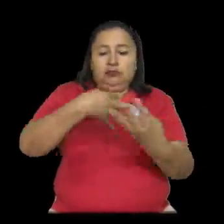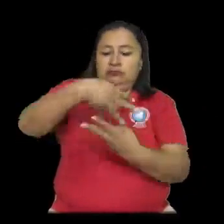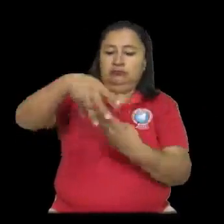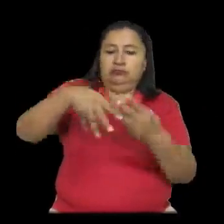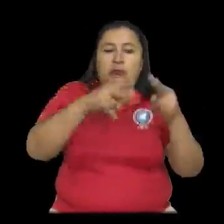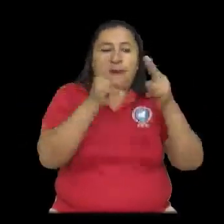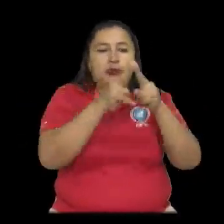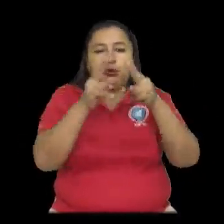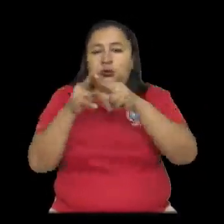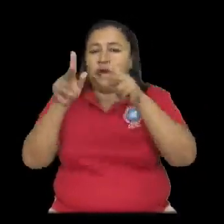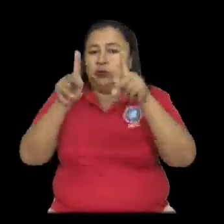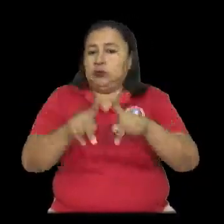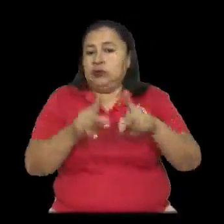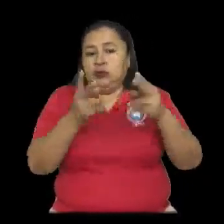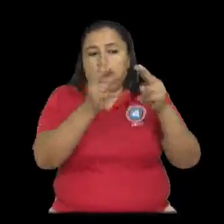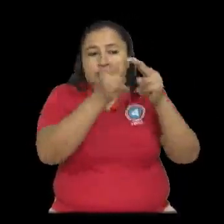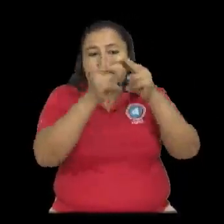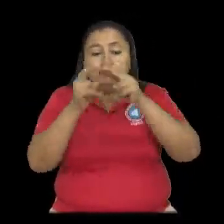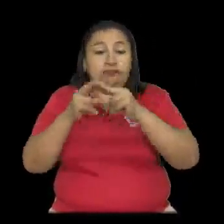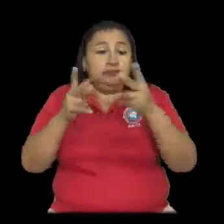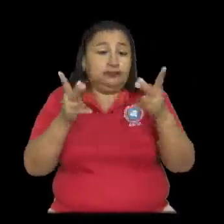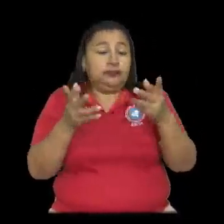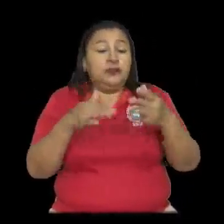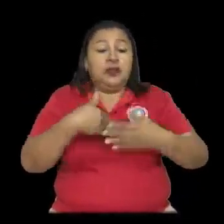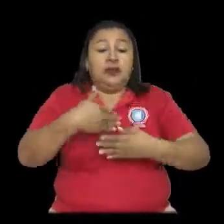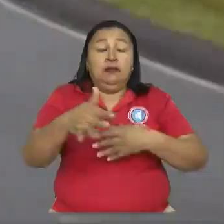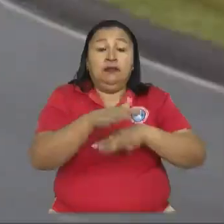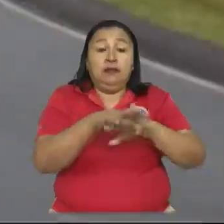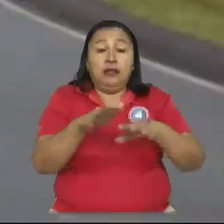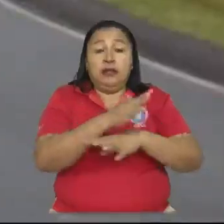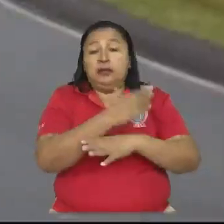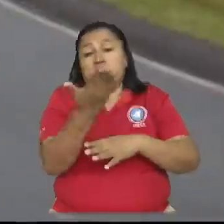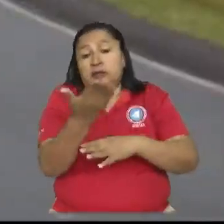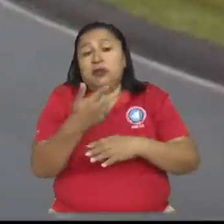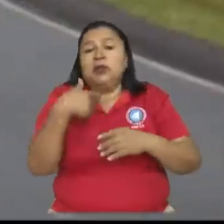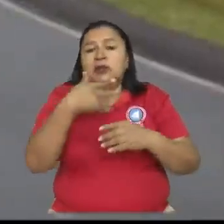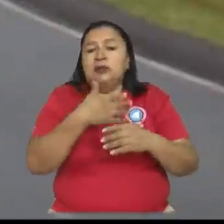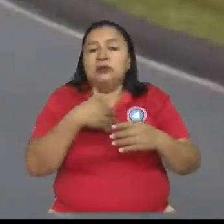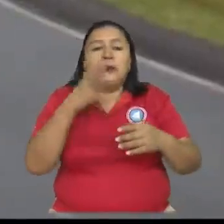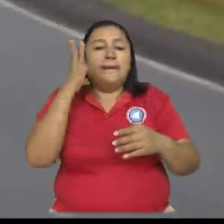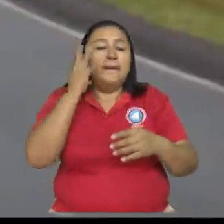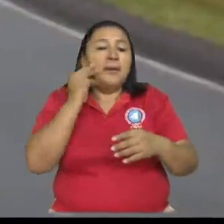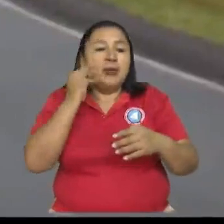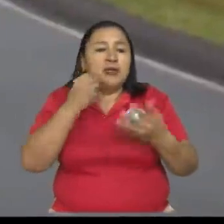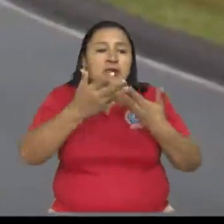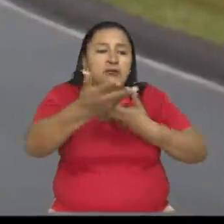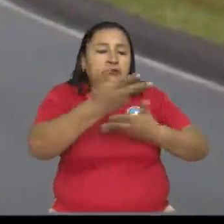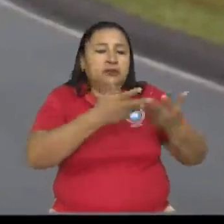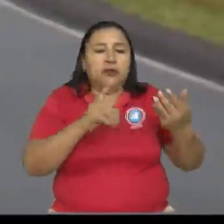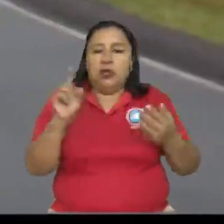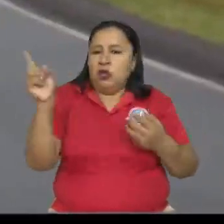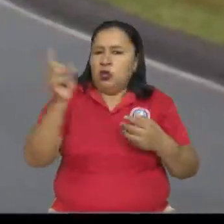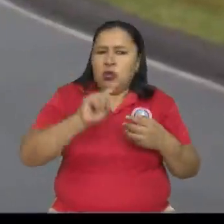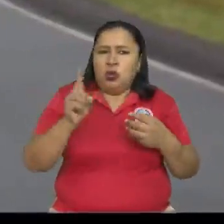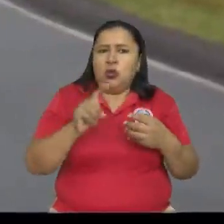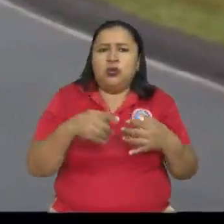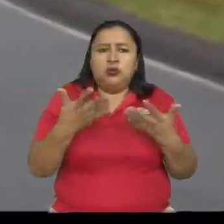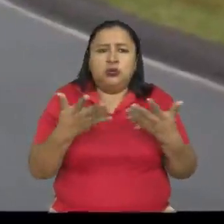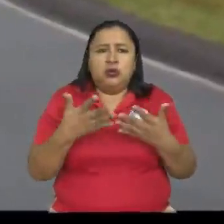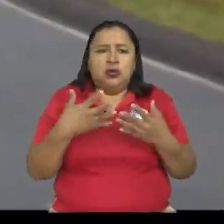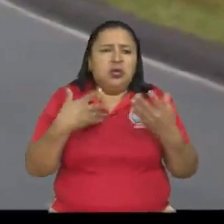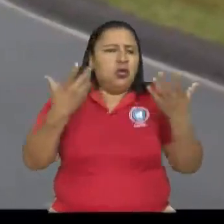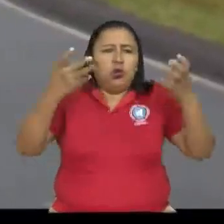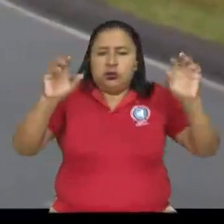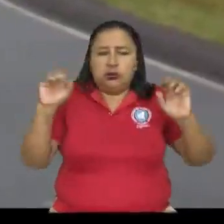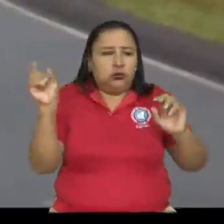entre personas. Y al final del día se trata de experiencia, no se trata tanto de cosas,